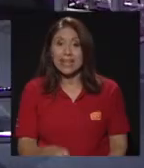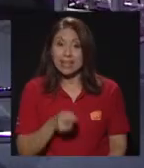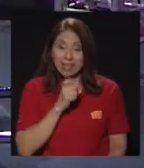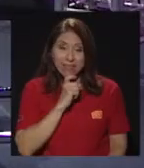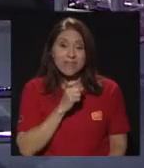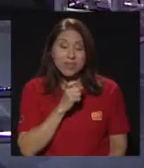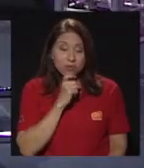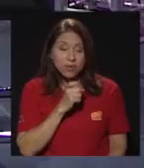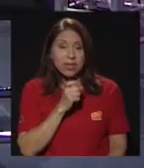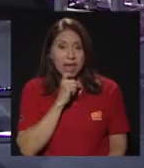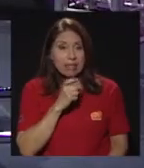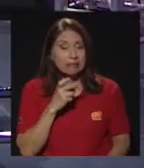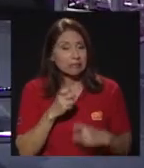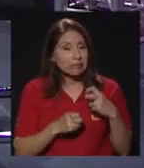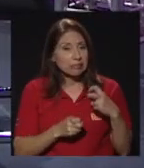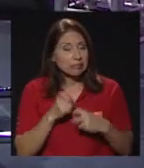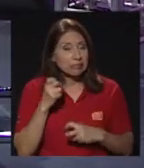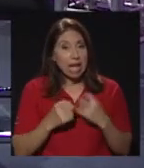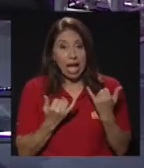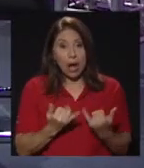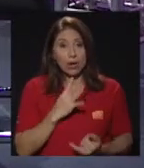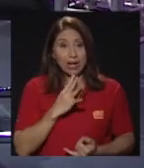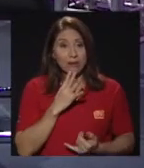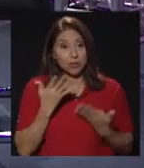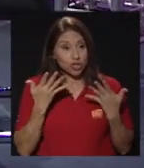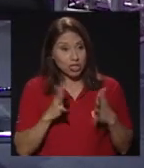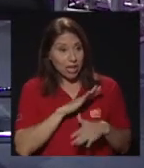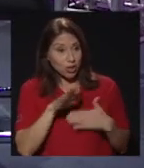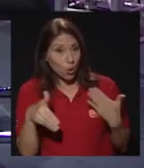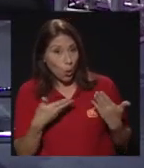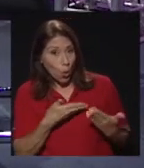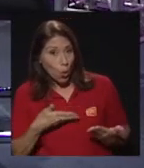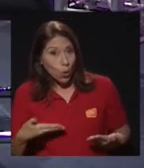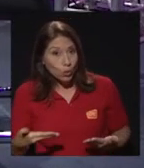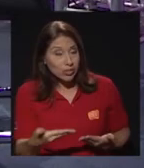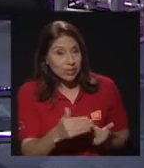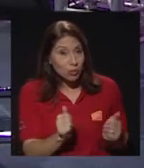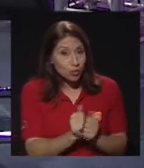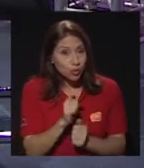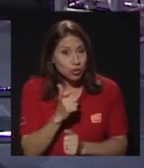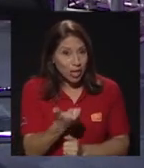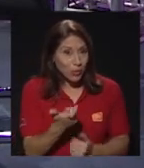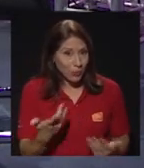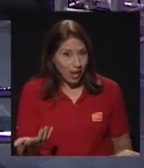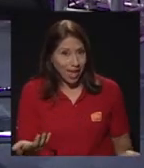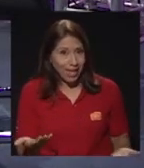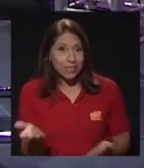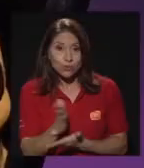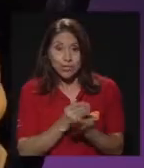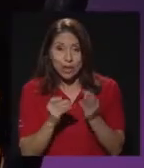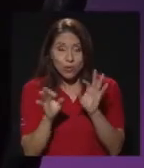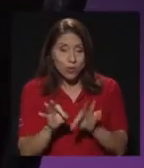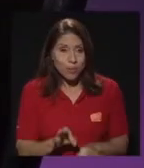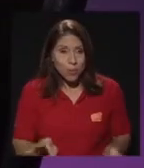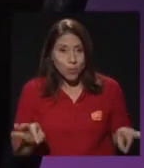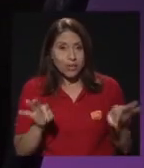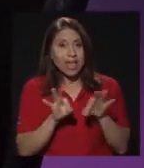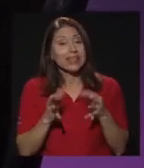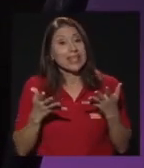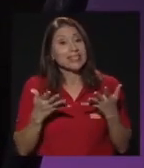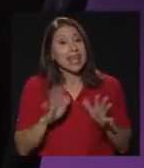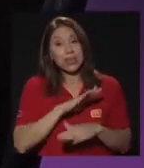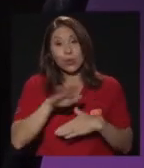¿verdad?, que uno pasa, ahora que hablamos, ya estamos con cédula todo, ¿verdad? Sí. Es un paso, yo digo, algo muy sí. importante. Ya estamos